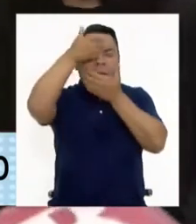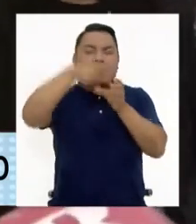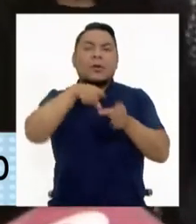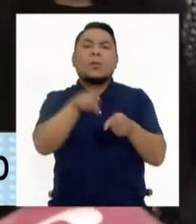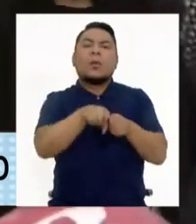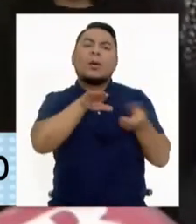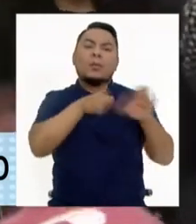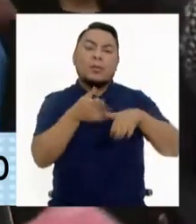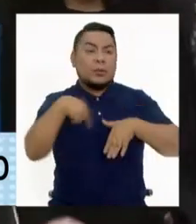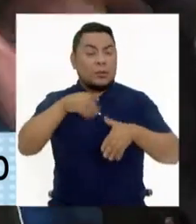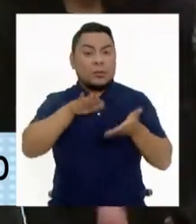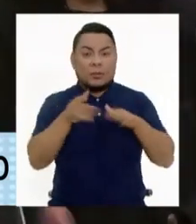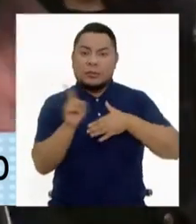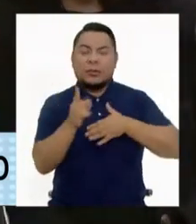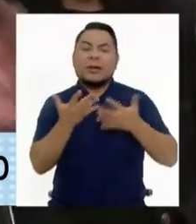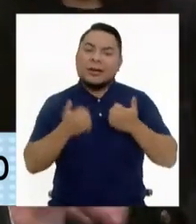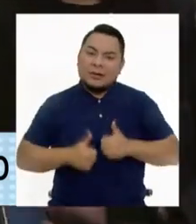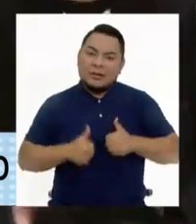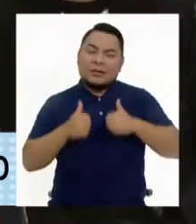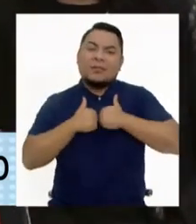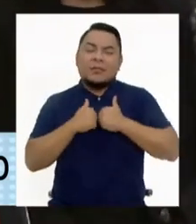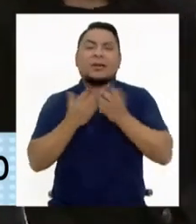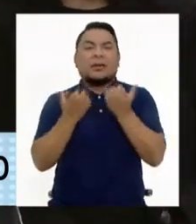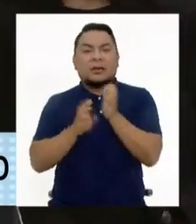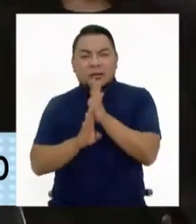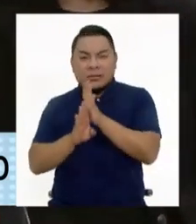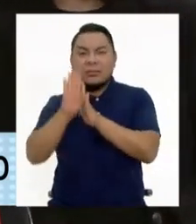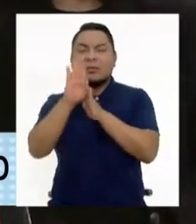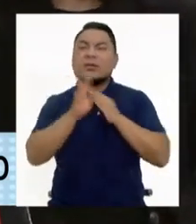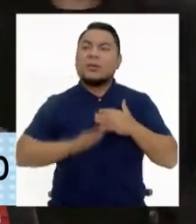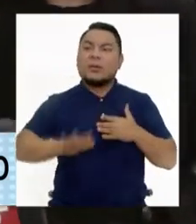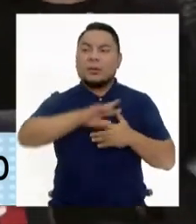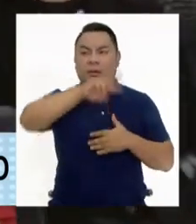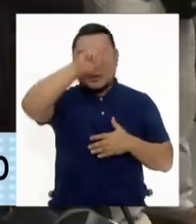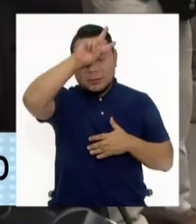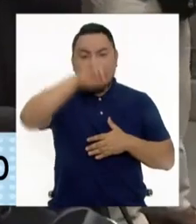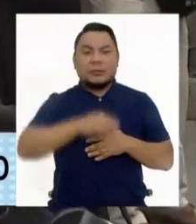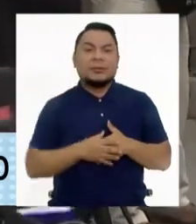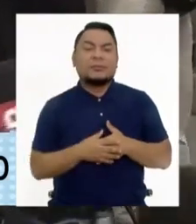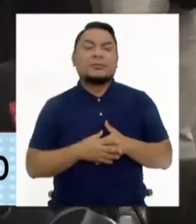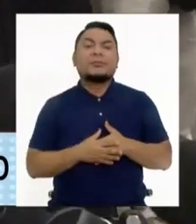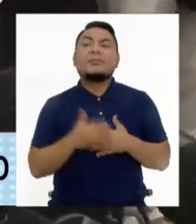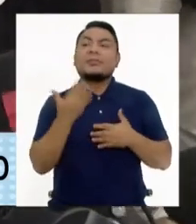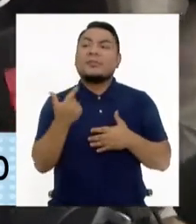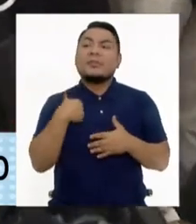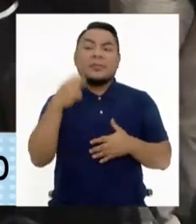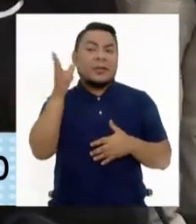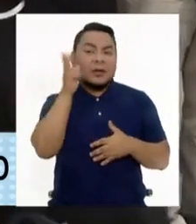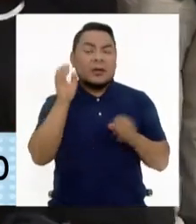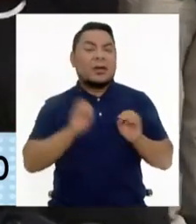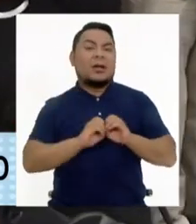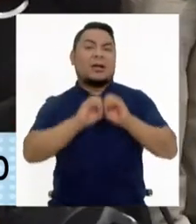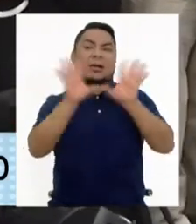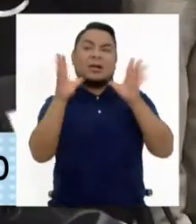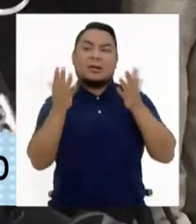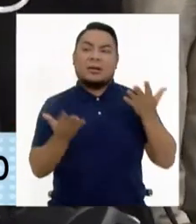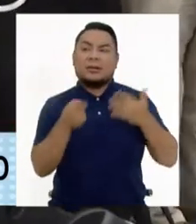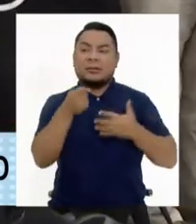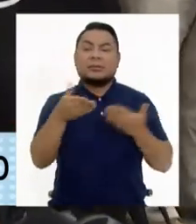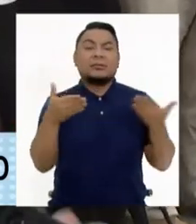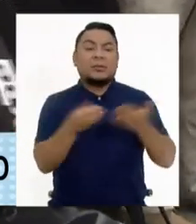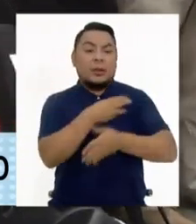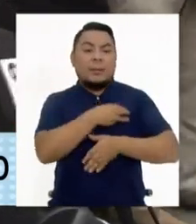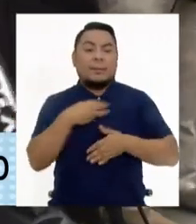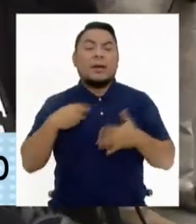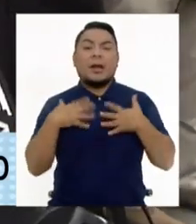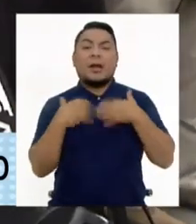no queremos la muerte, queremos la vida, queremos el desarrollo de nuestro país. Hemos escuchado claramente al nuevo